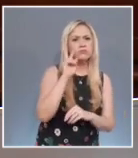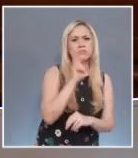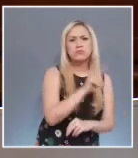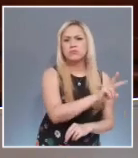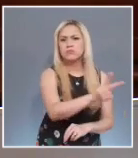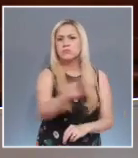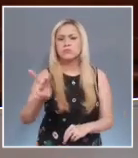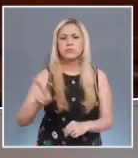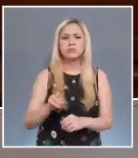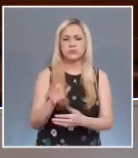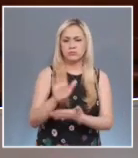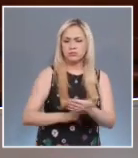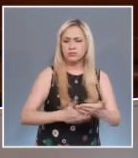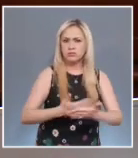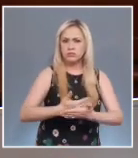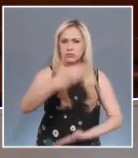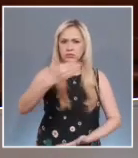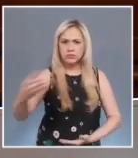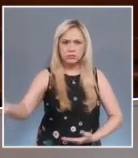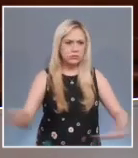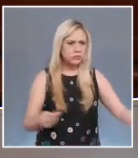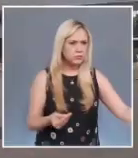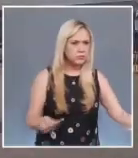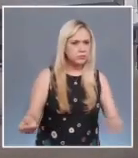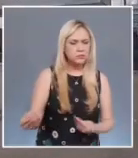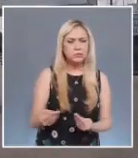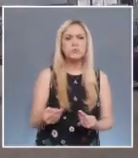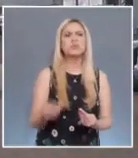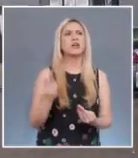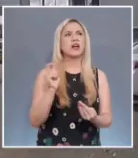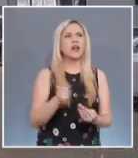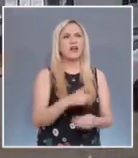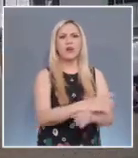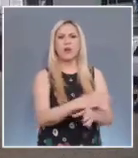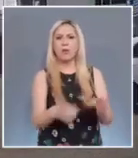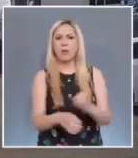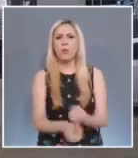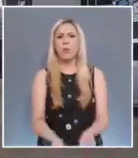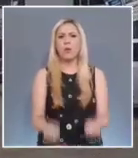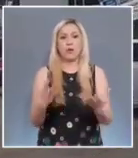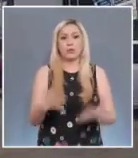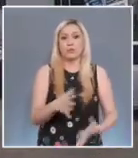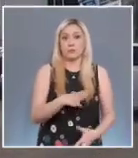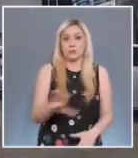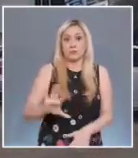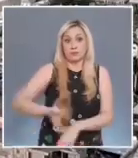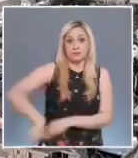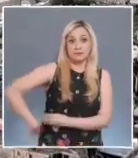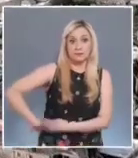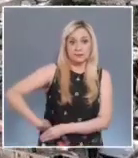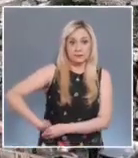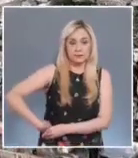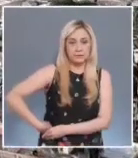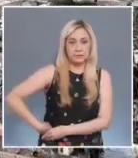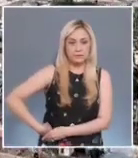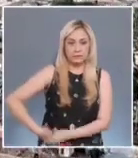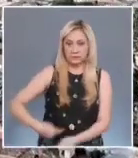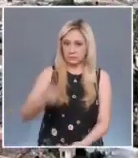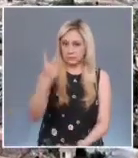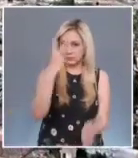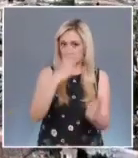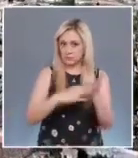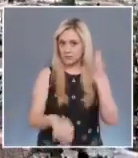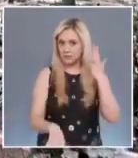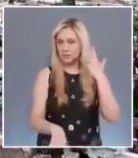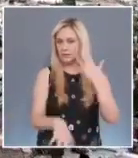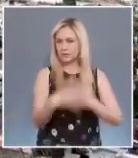documentos de propiedad y de objetos asegurados. En 2014, el Ministerio Público inició una indagatoria por compraventa